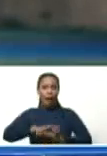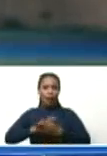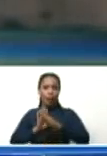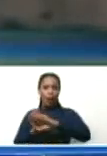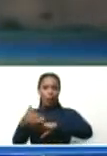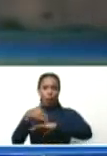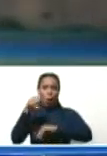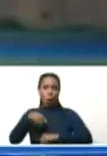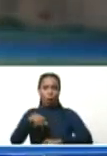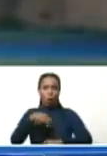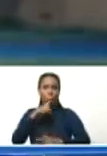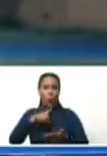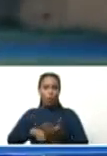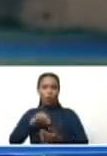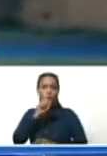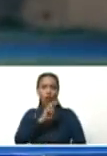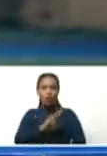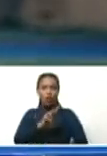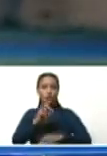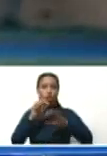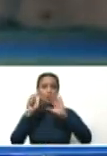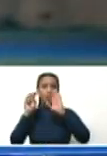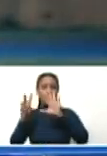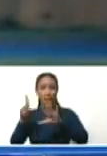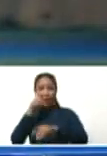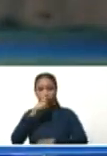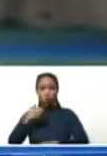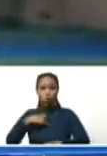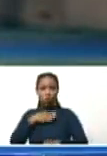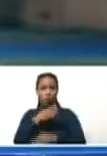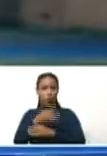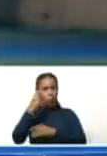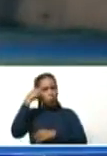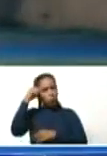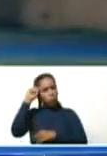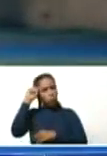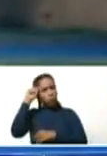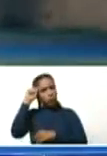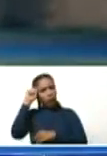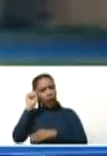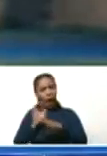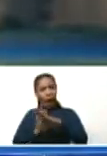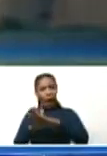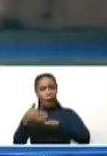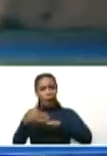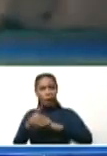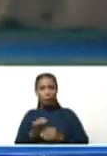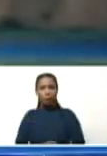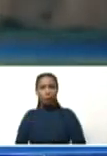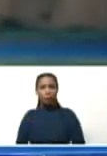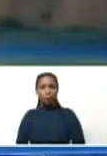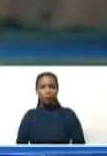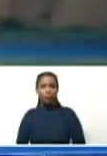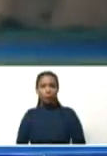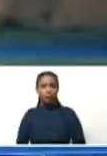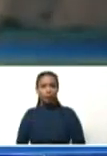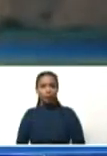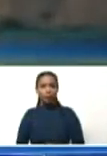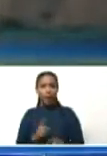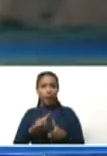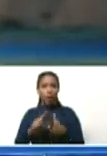está cumpliendo 207 años. Hace 7 años estuvimos, recuerdo, en Jamaica, con la